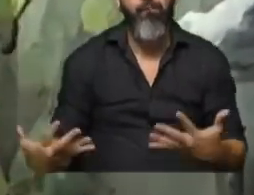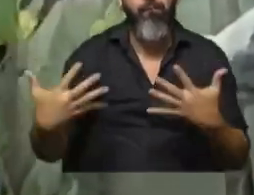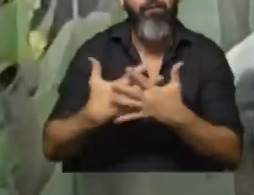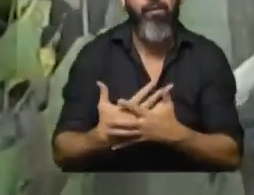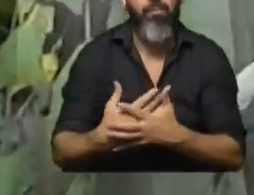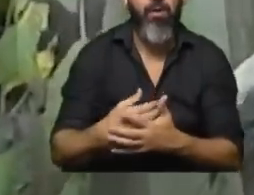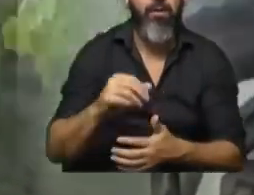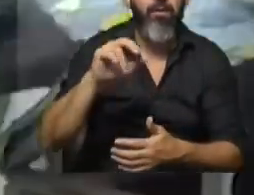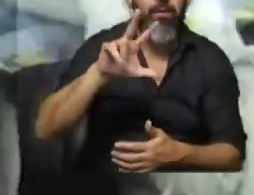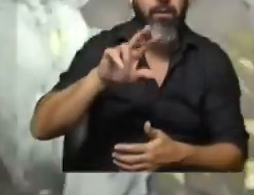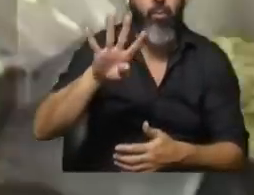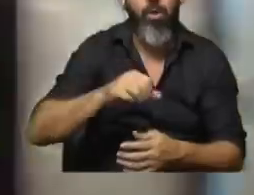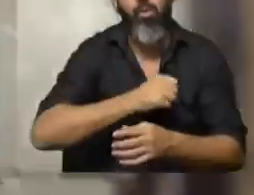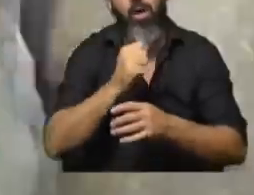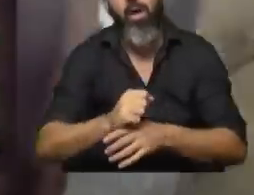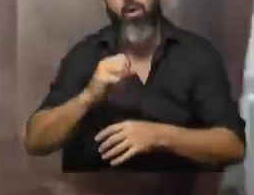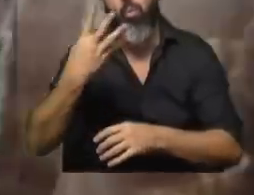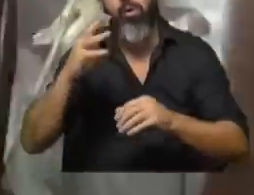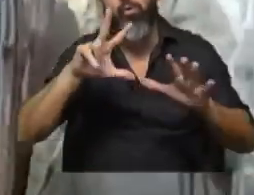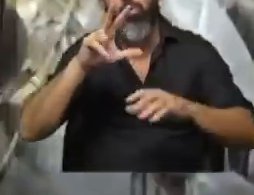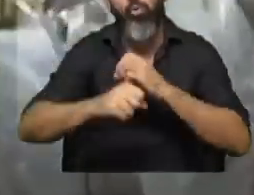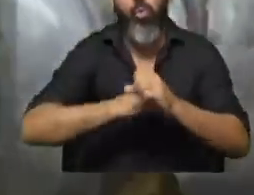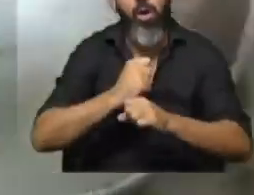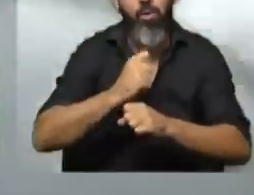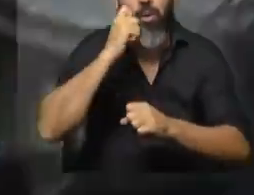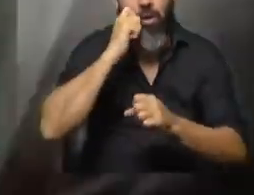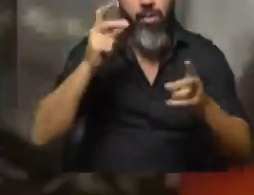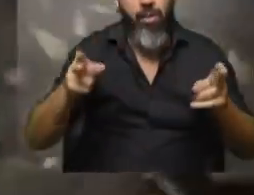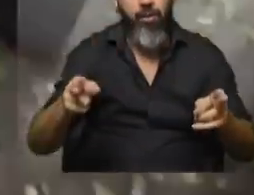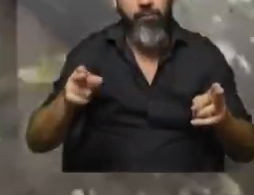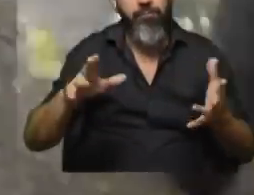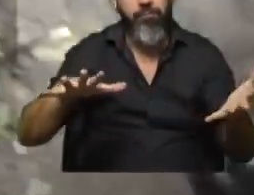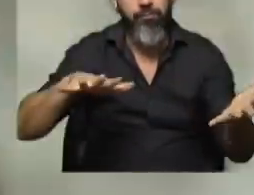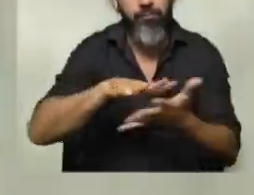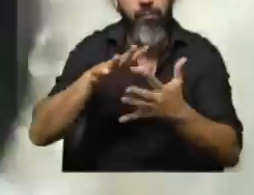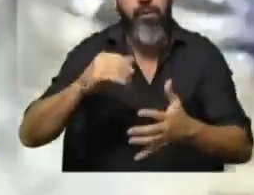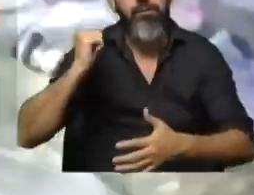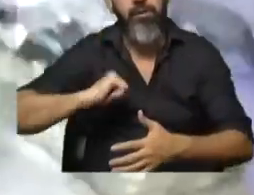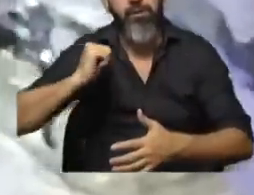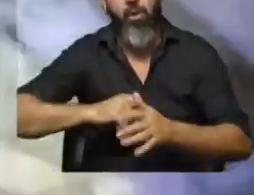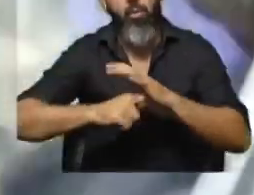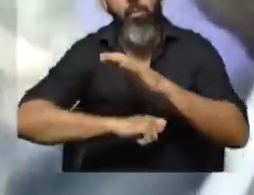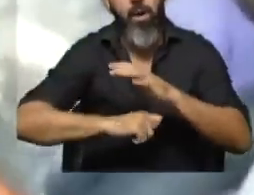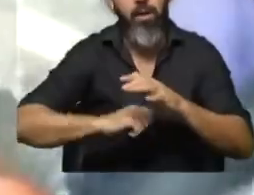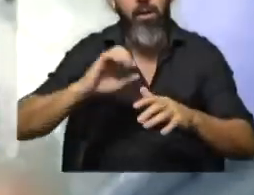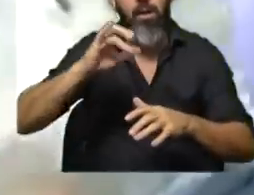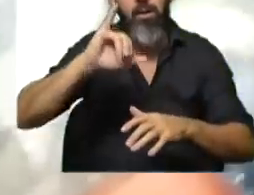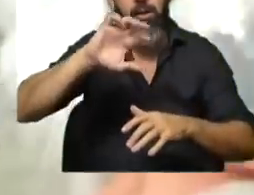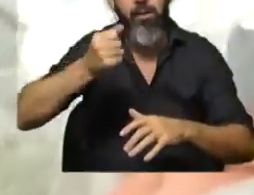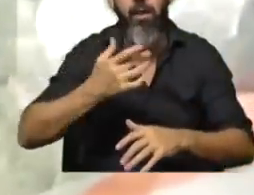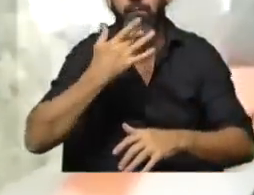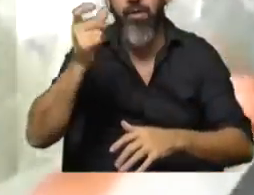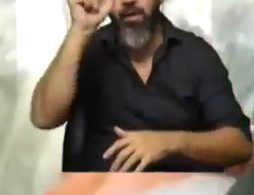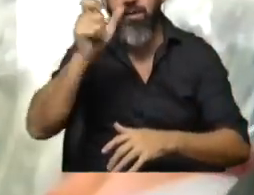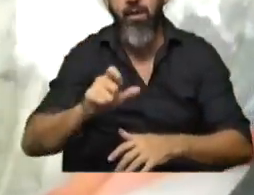tenían entre 34 y 48 años los episodios ocurrieron en sayago manga Santa Catalina bella